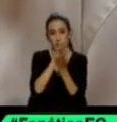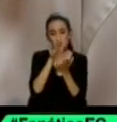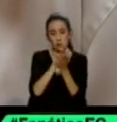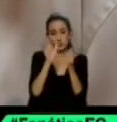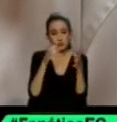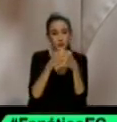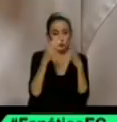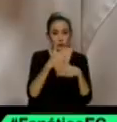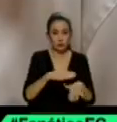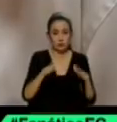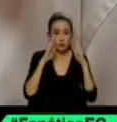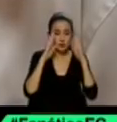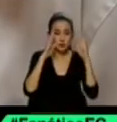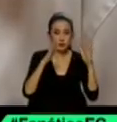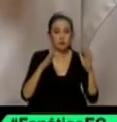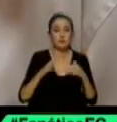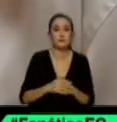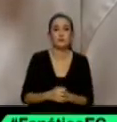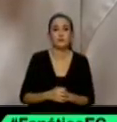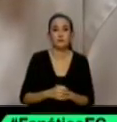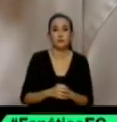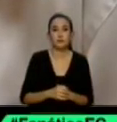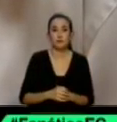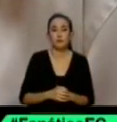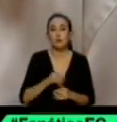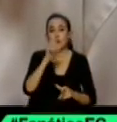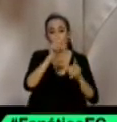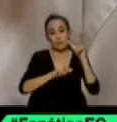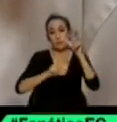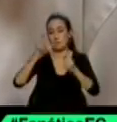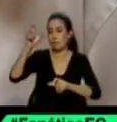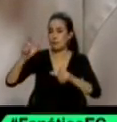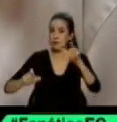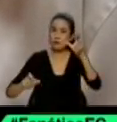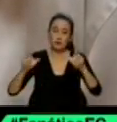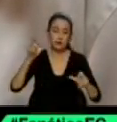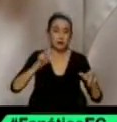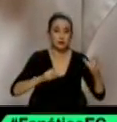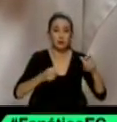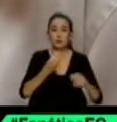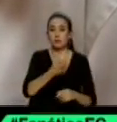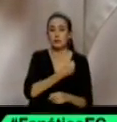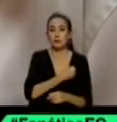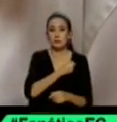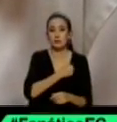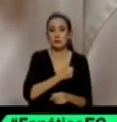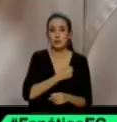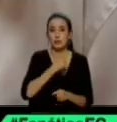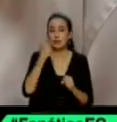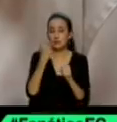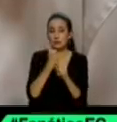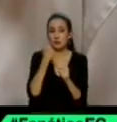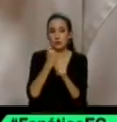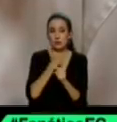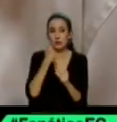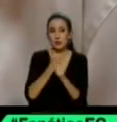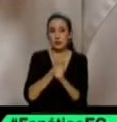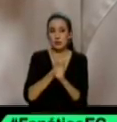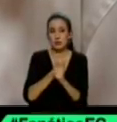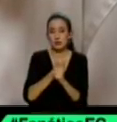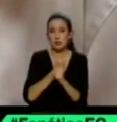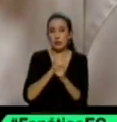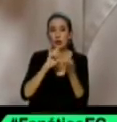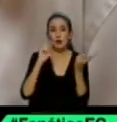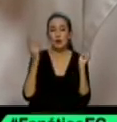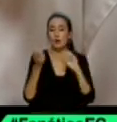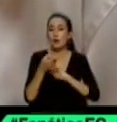los 1.200 socios salgan personas que quieran con amor a liga trabajar por institución y renovar, es